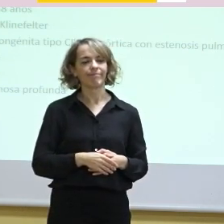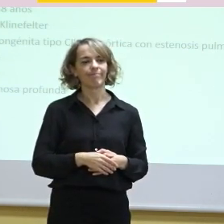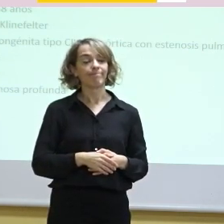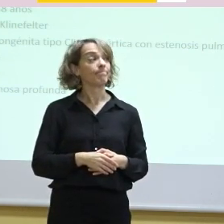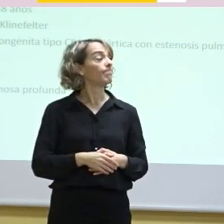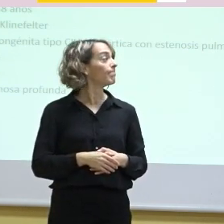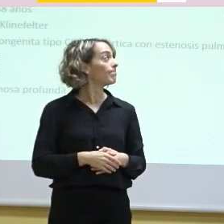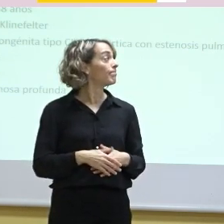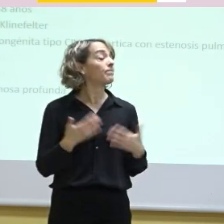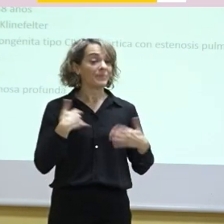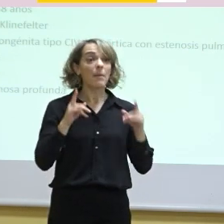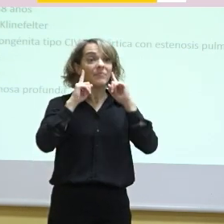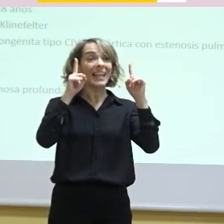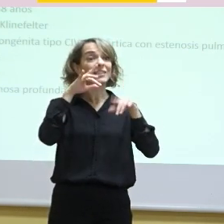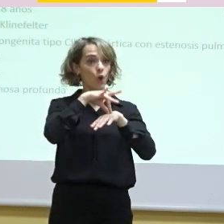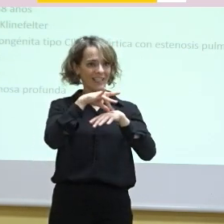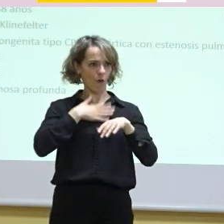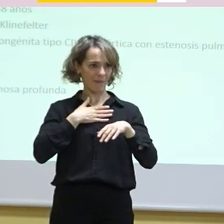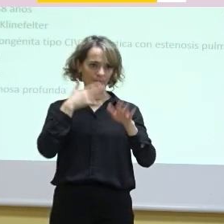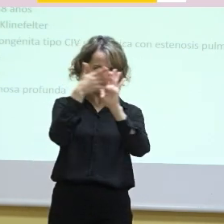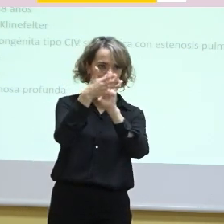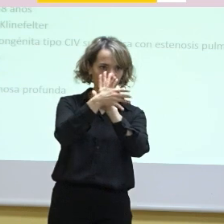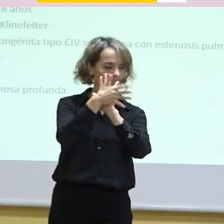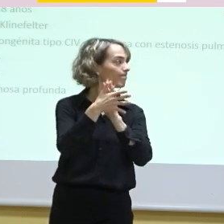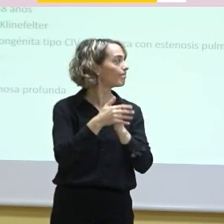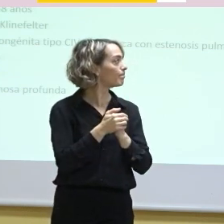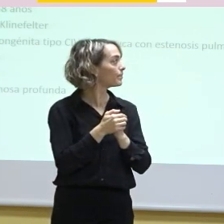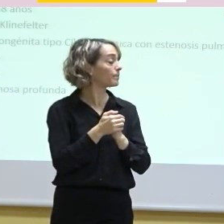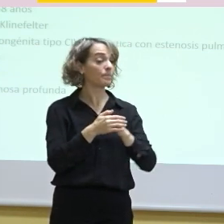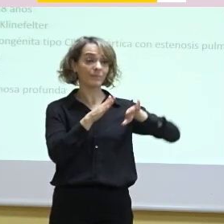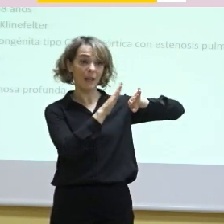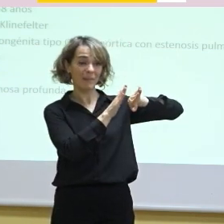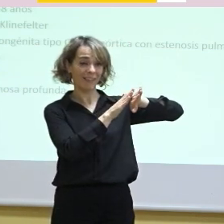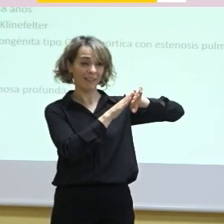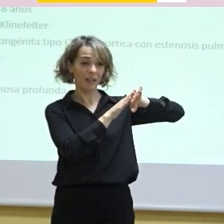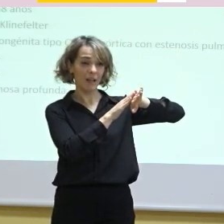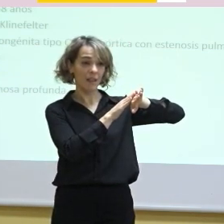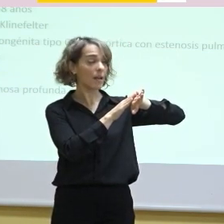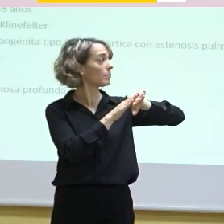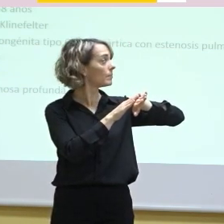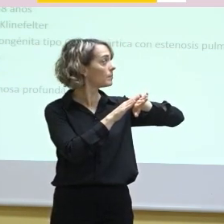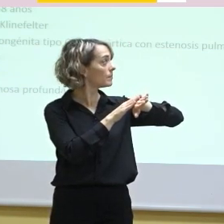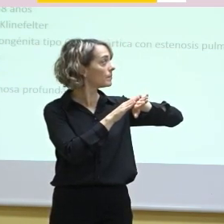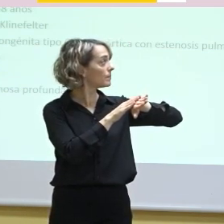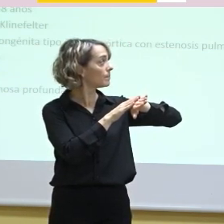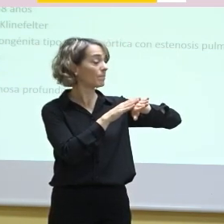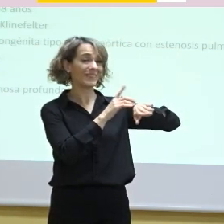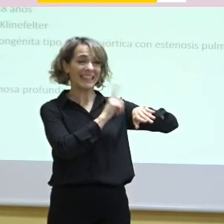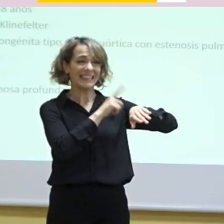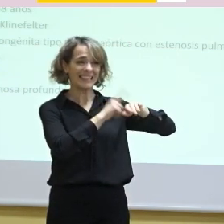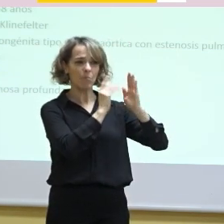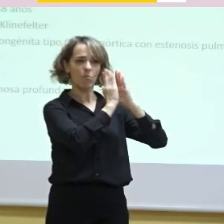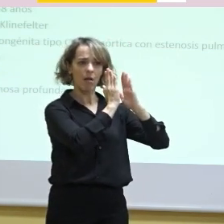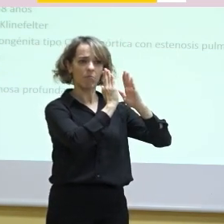Vale, vamos a hablar ya del caso clínico. He puesto en la parte izquierda temporalmente cómo ha ido ocurriendo, también